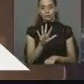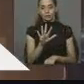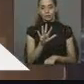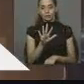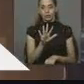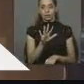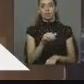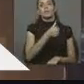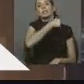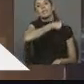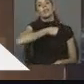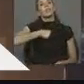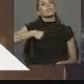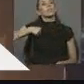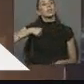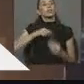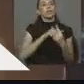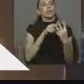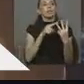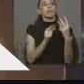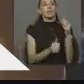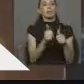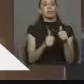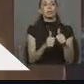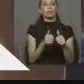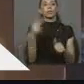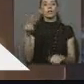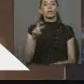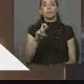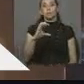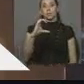el degollamiento de los 3 profesionales comunistas.